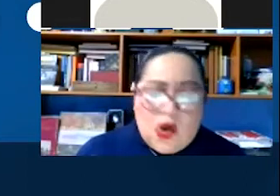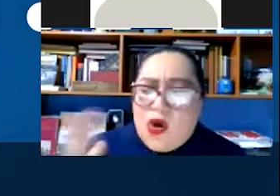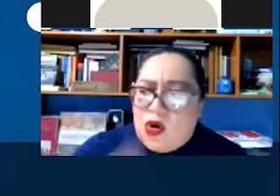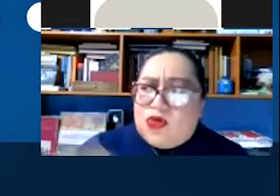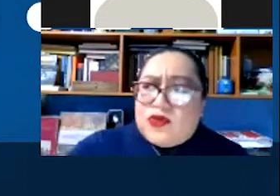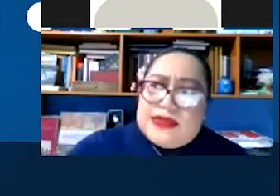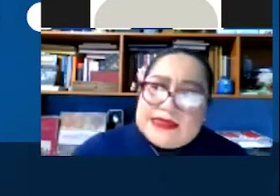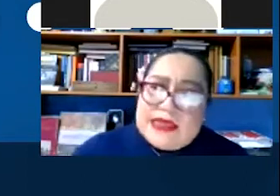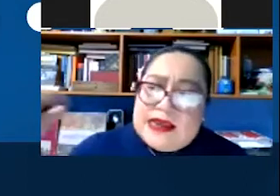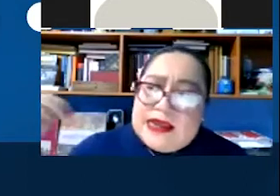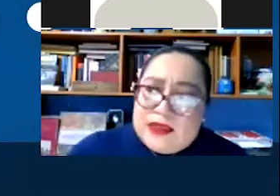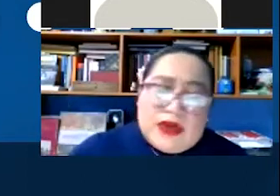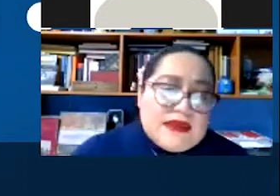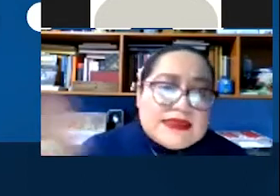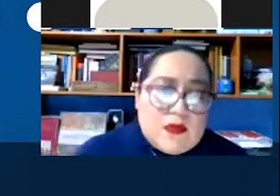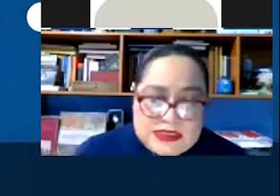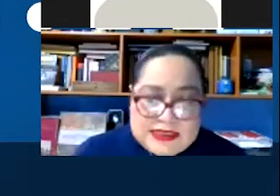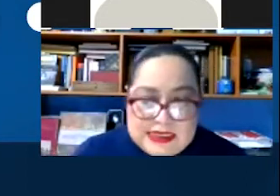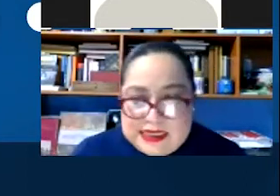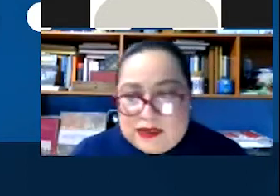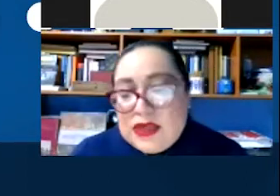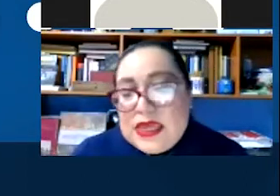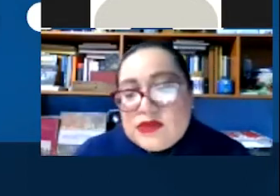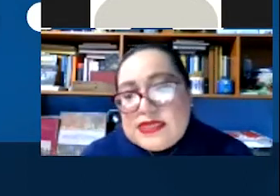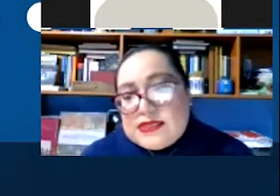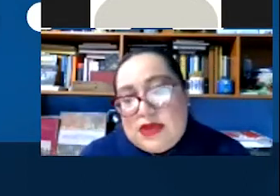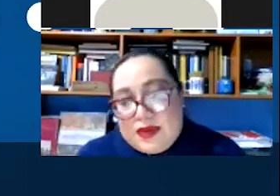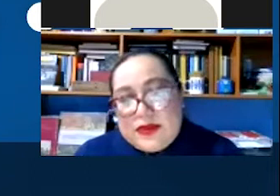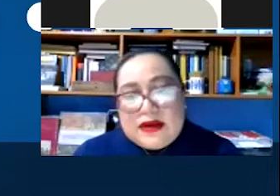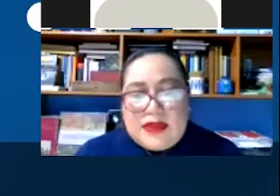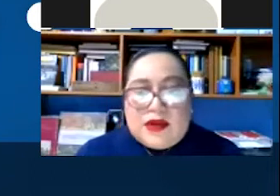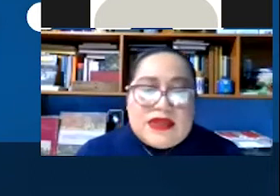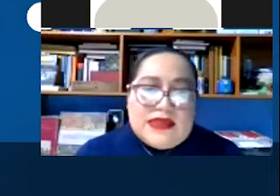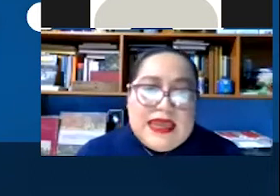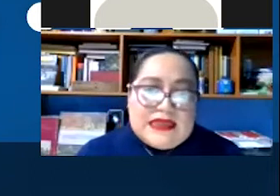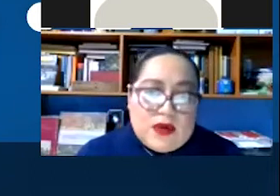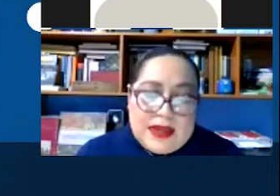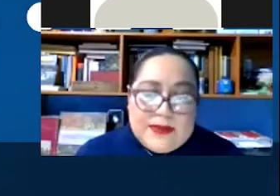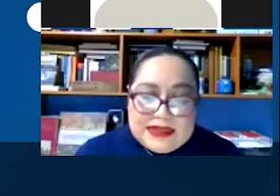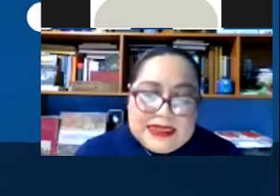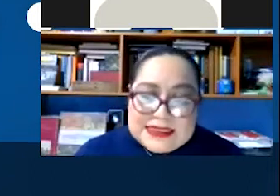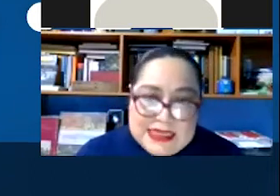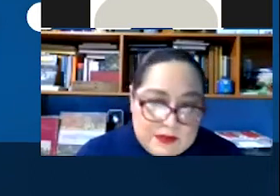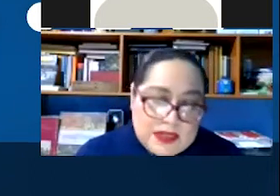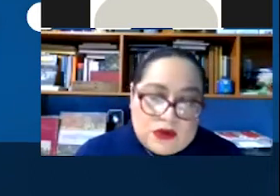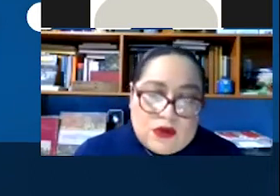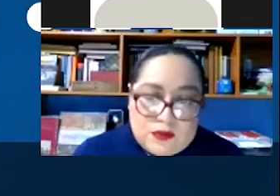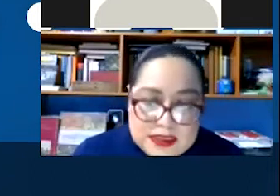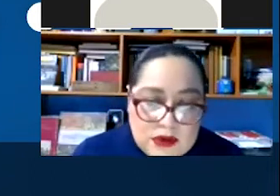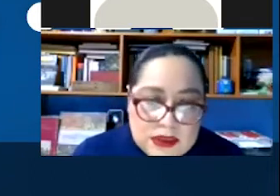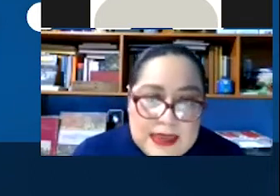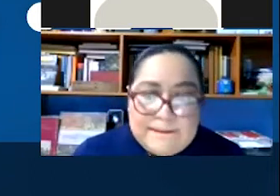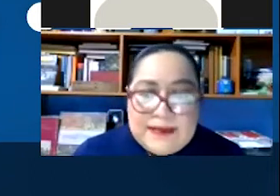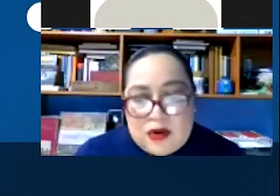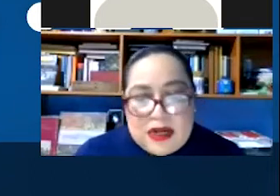positivo, o justo al estado que deseamos que se llegue, ¿no? Entonces, el primer criterio es que esa buena práctica siempre en todo